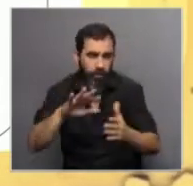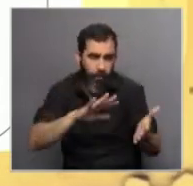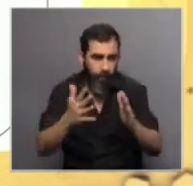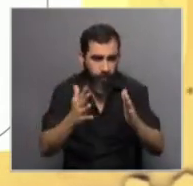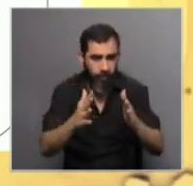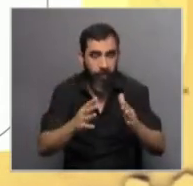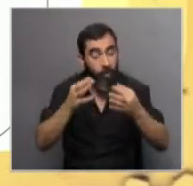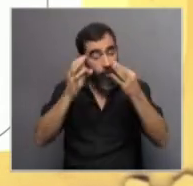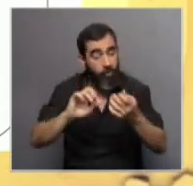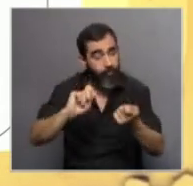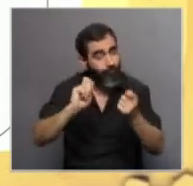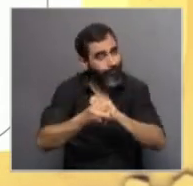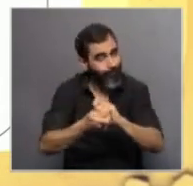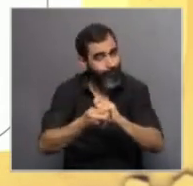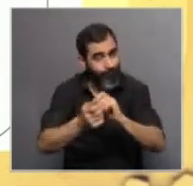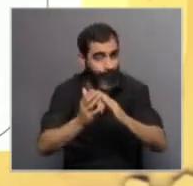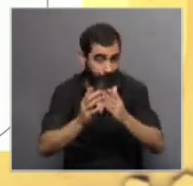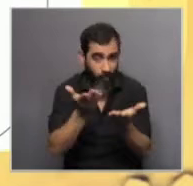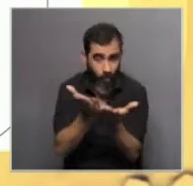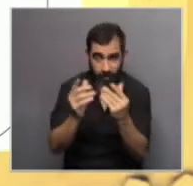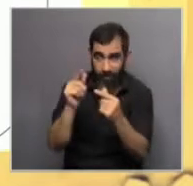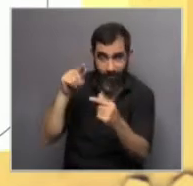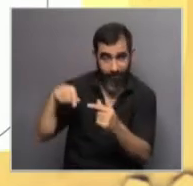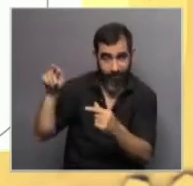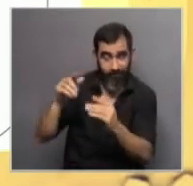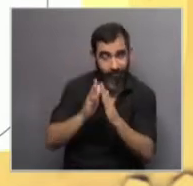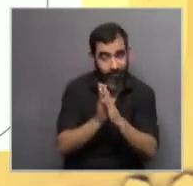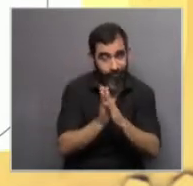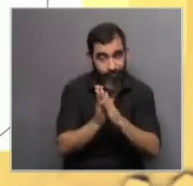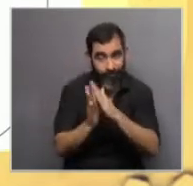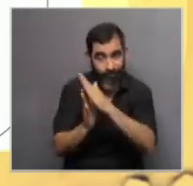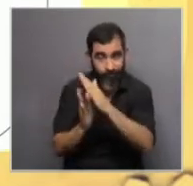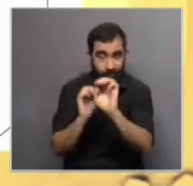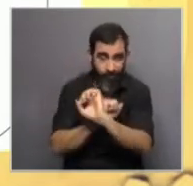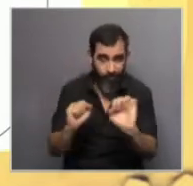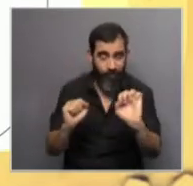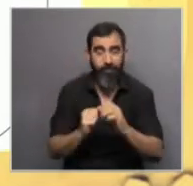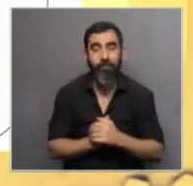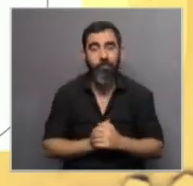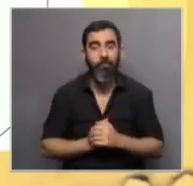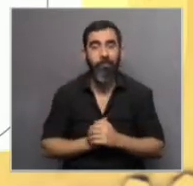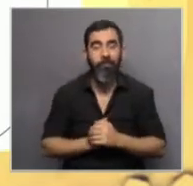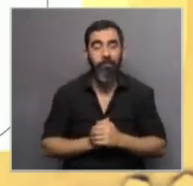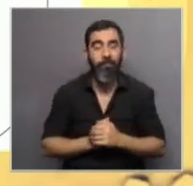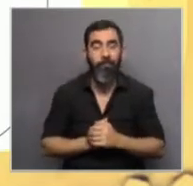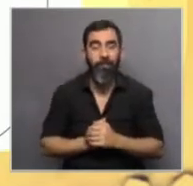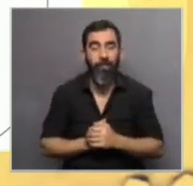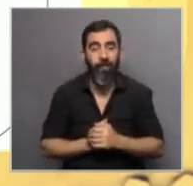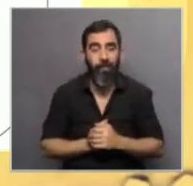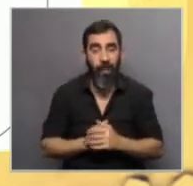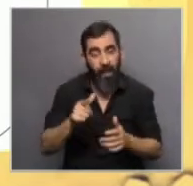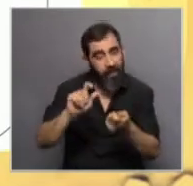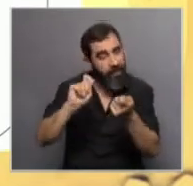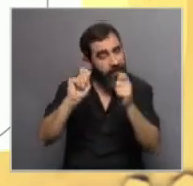luego hace ese quiebre allí que el modelo está mostrando. Es el mejor modelo que se puede ajustar, el que establece que hay un